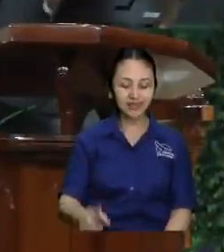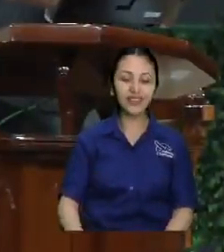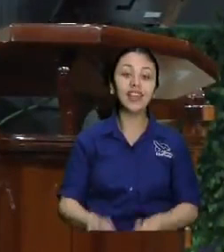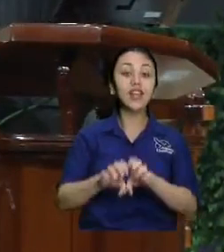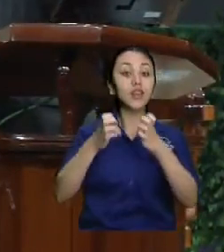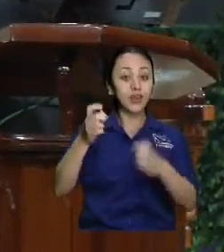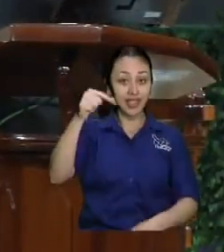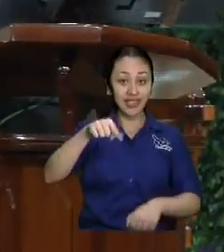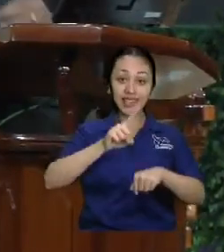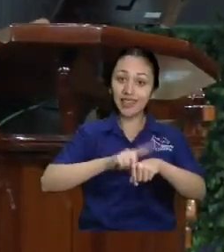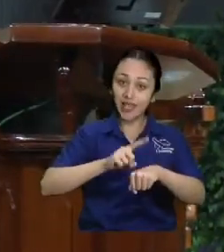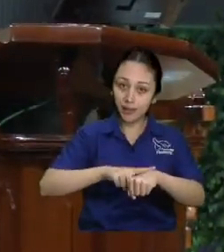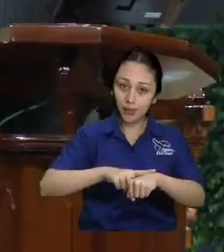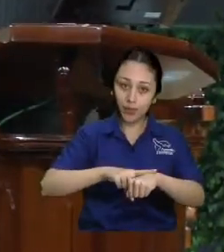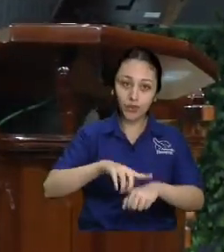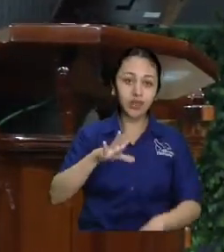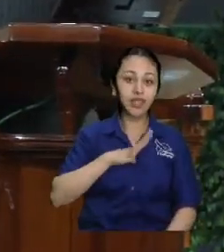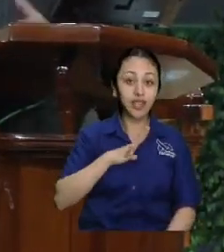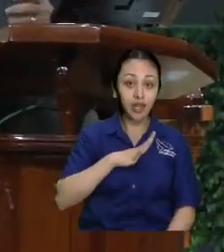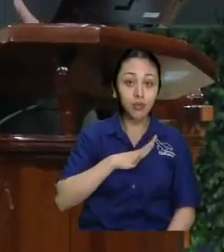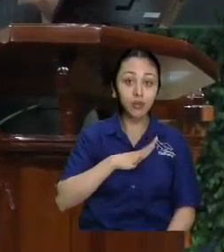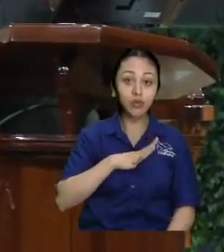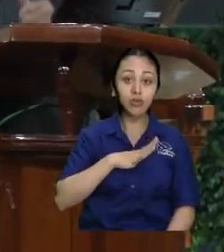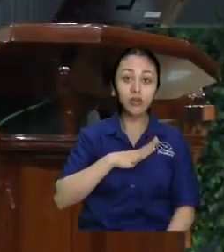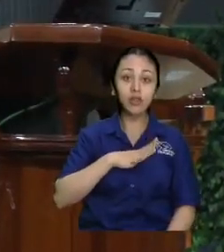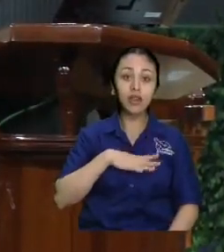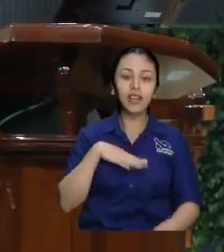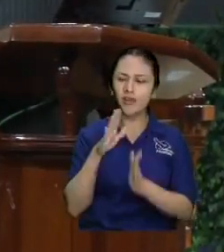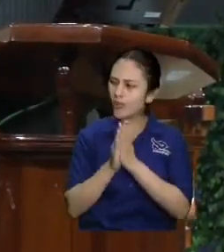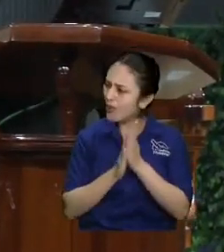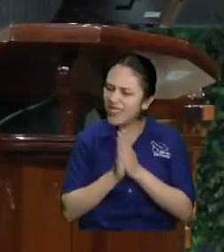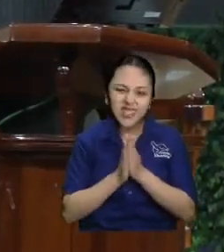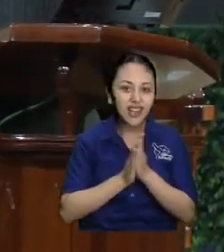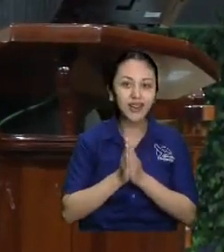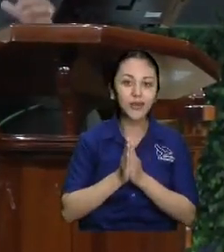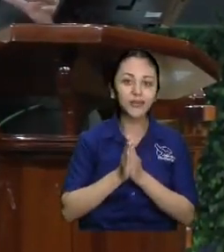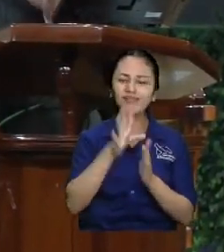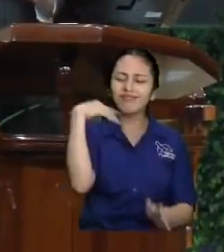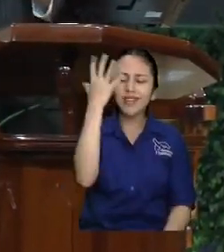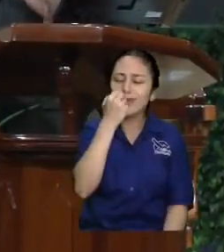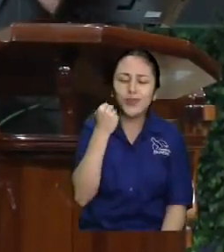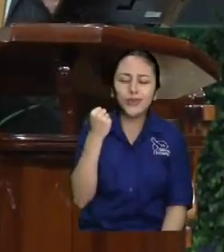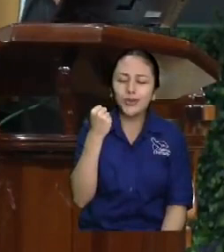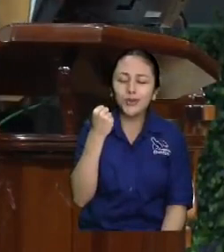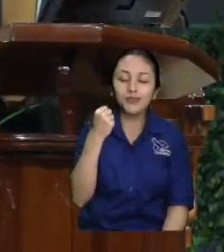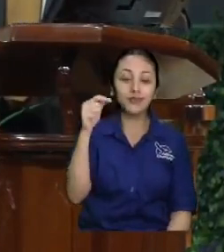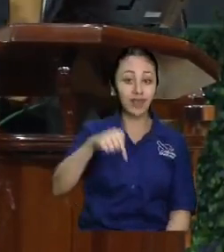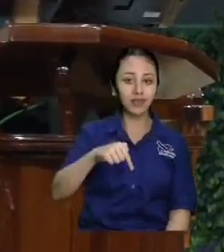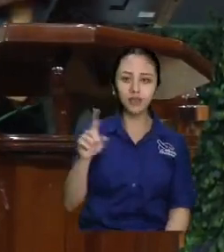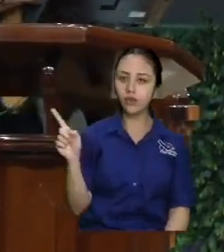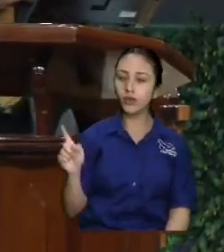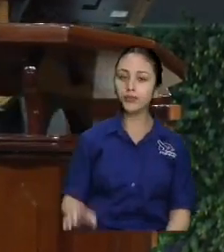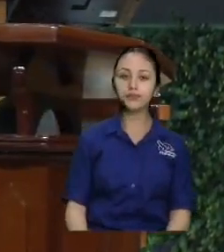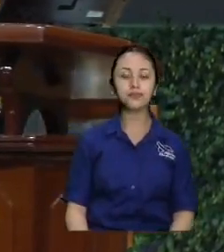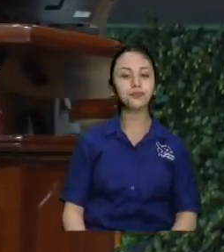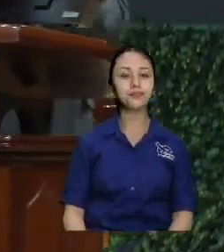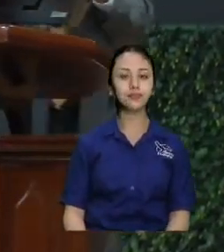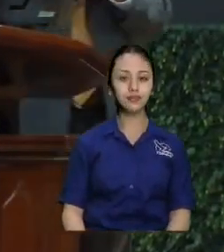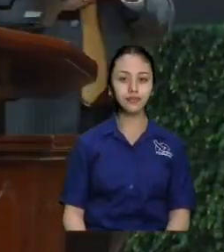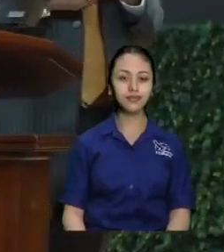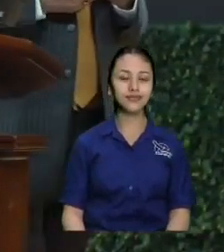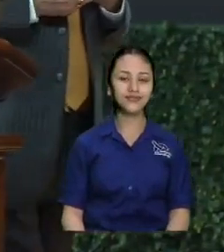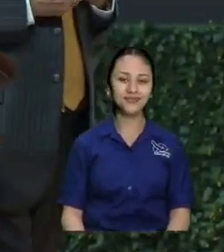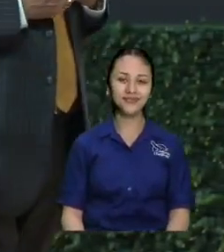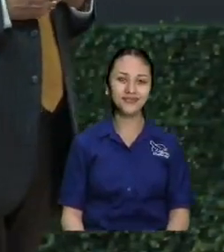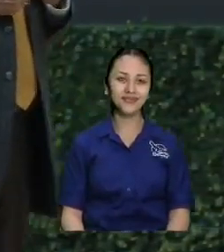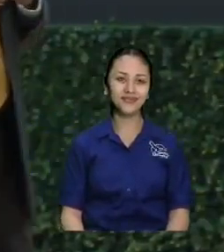este periodo, hay que apreciarlo todavía. Es hermoso. No, no, mire, esto no es, perdón, pues, no es